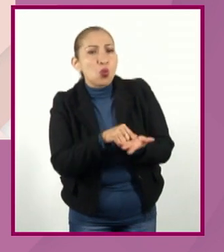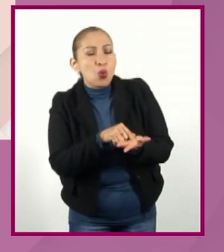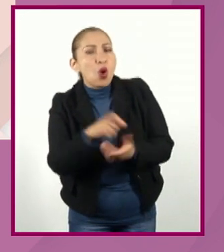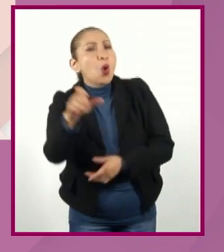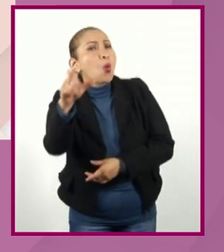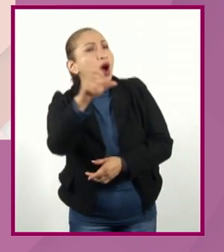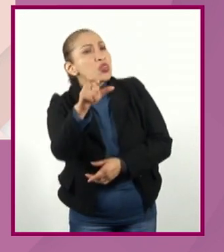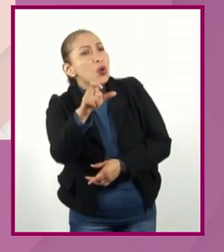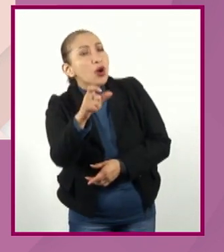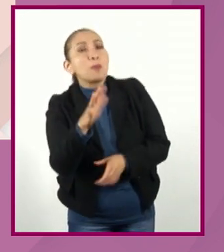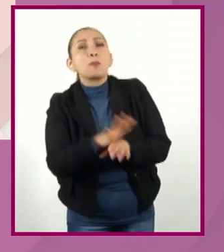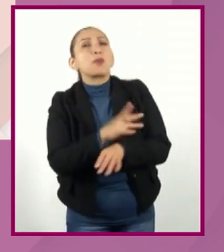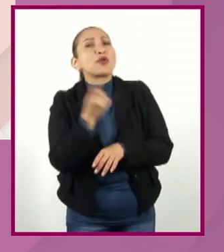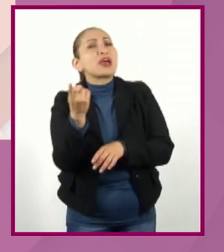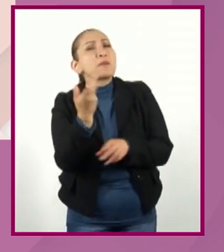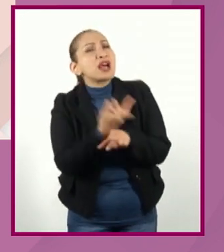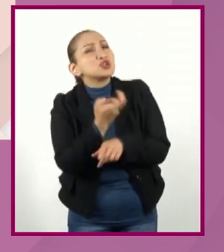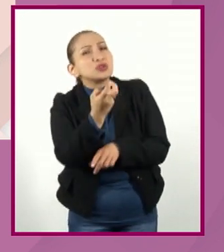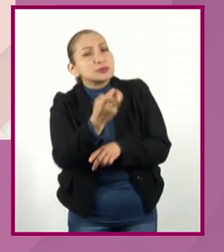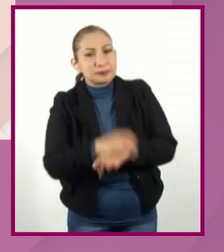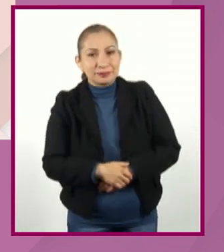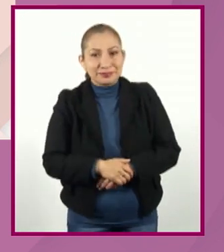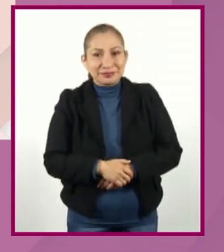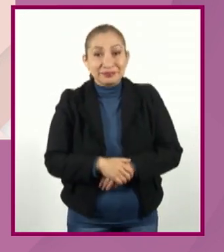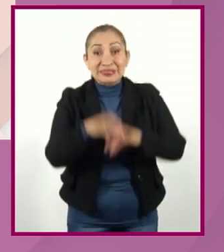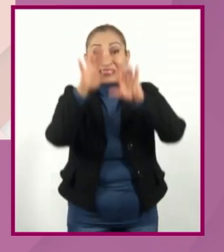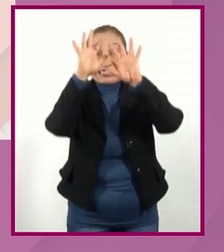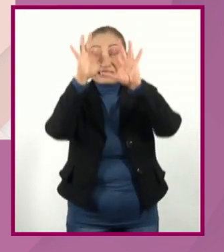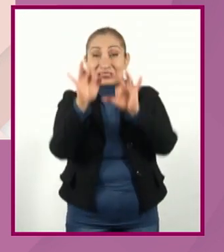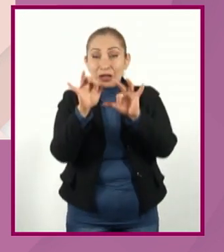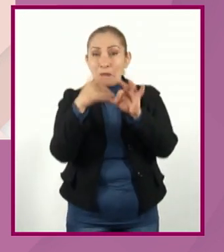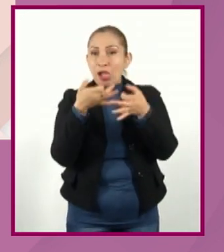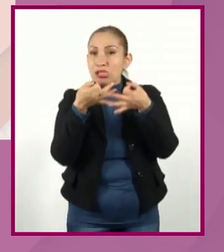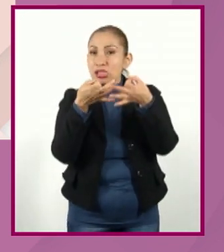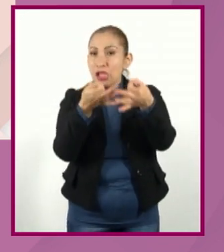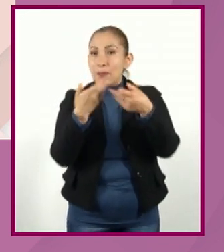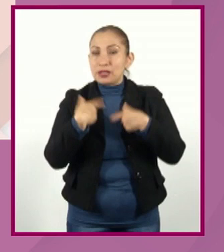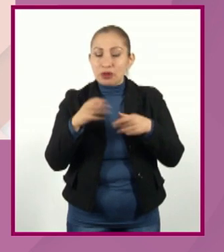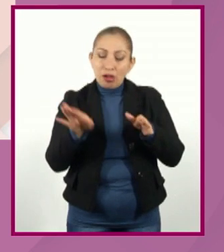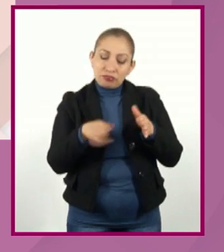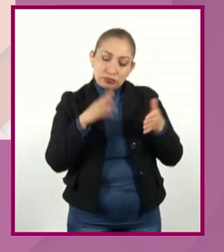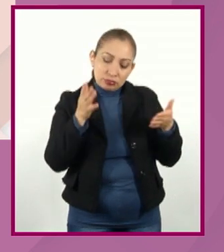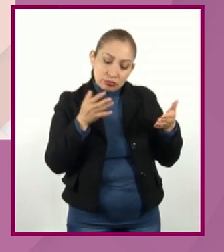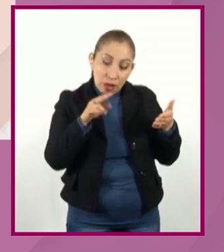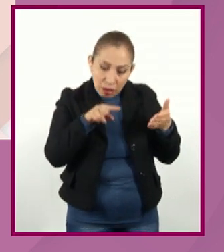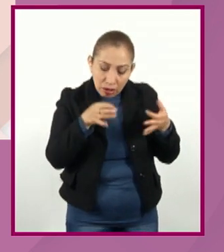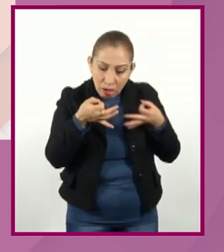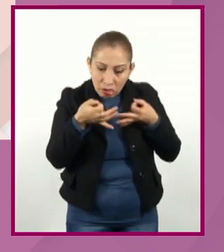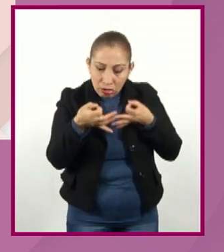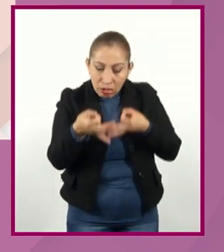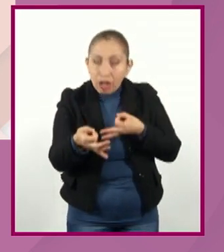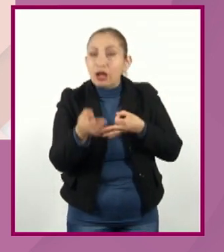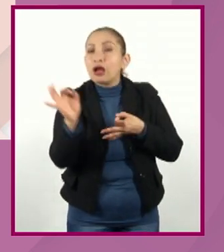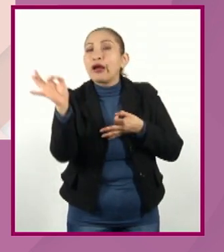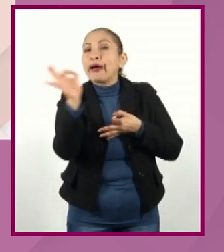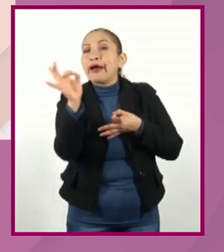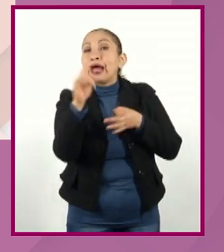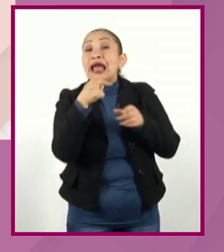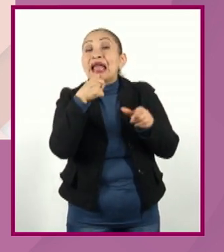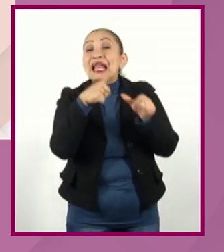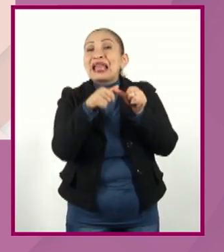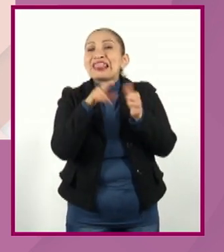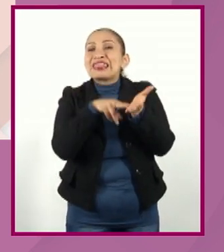cuándo y por qué. Se redacta de manera atractiva para el lector y en ocasiones puede aparecer en